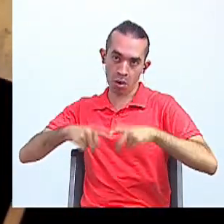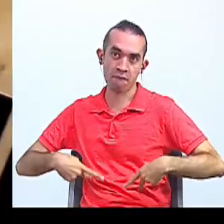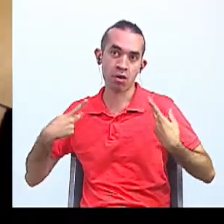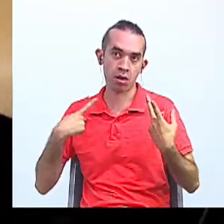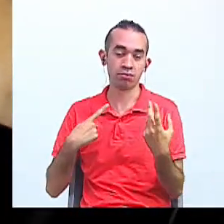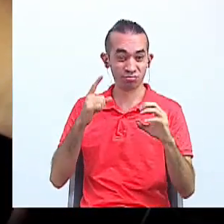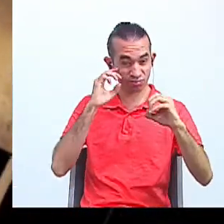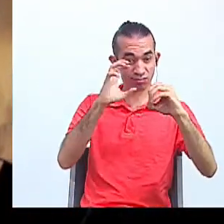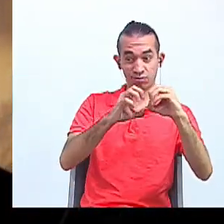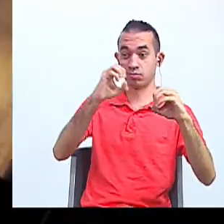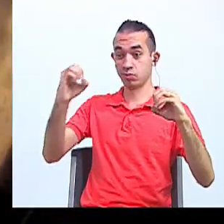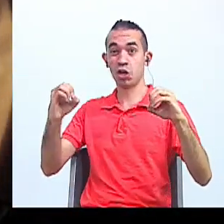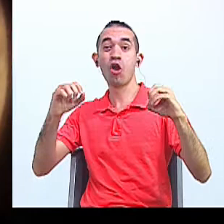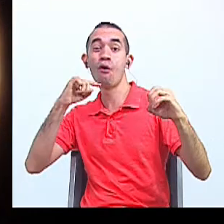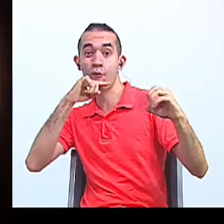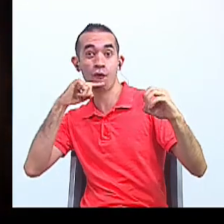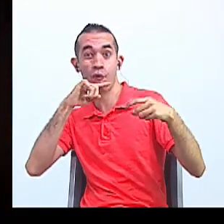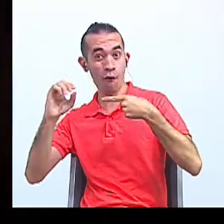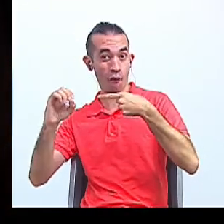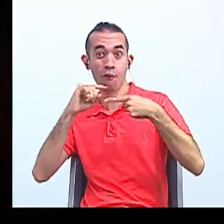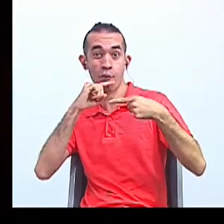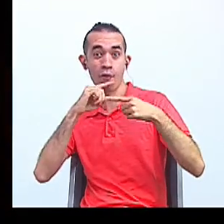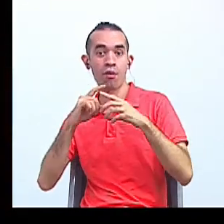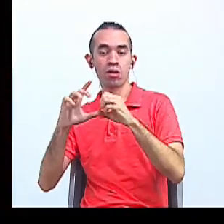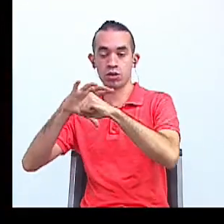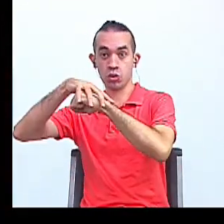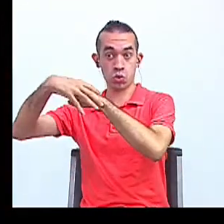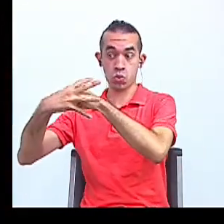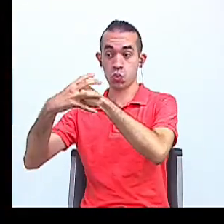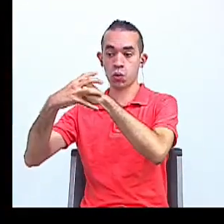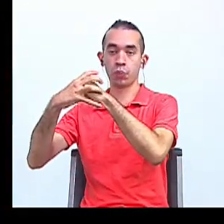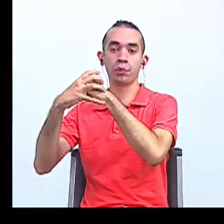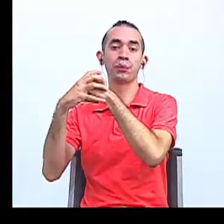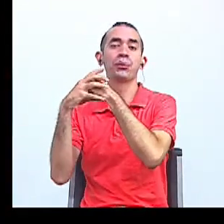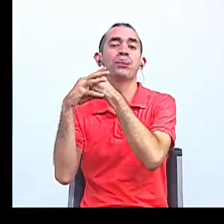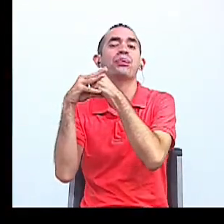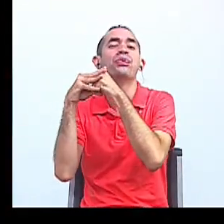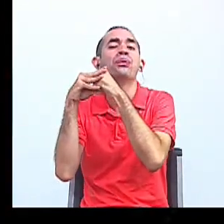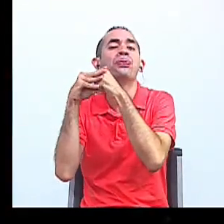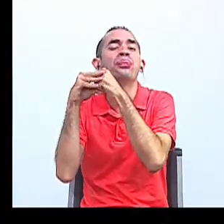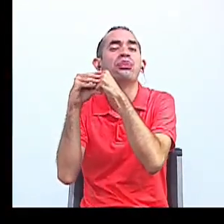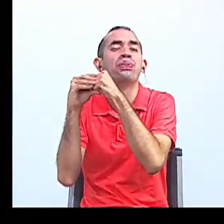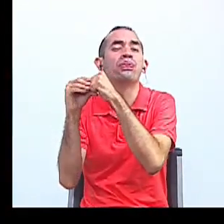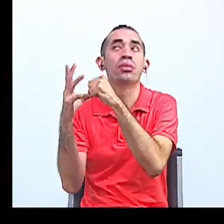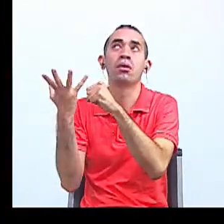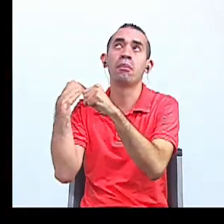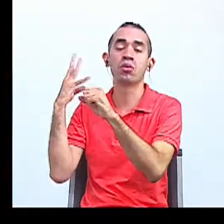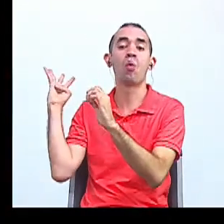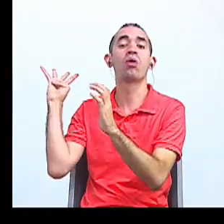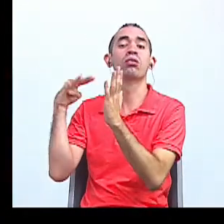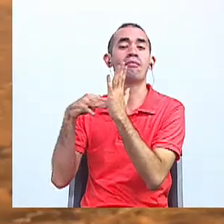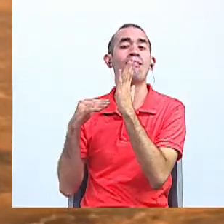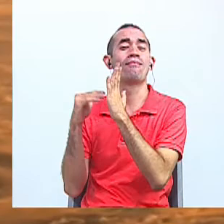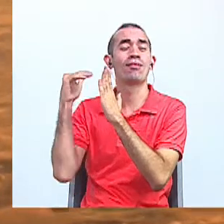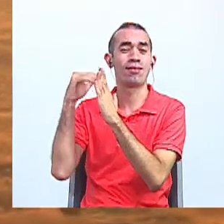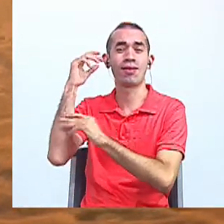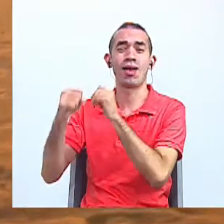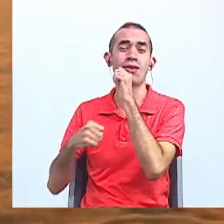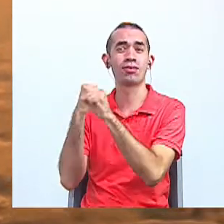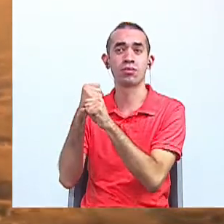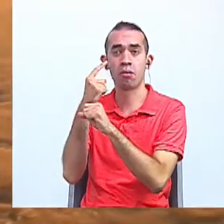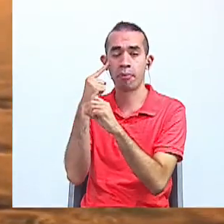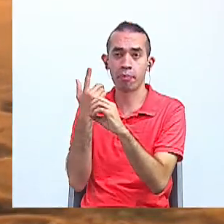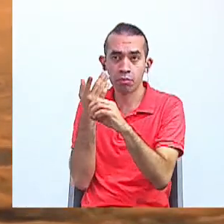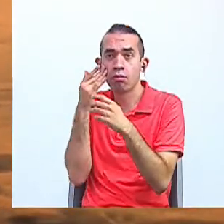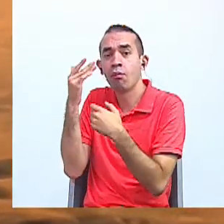Marte, nuestro vecino más cercano, perdió casi toda su atmósfera hace cerca de 4.000 millones de años. Y mira en lo